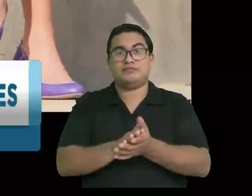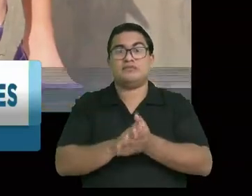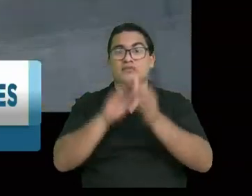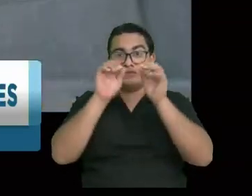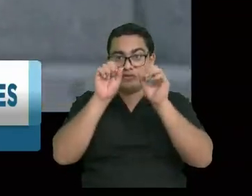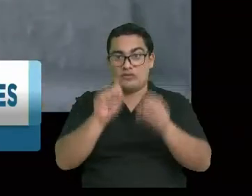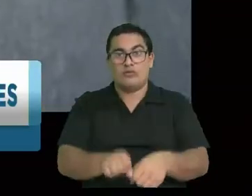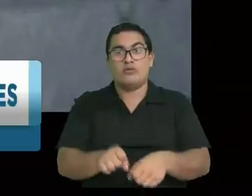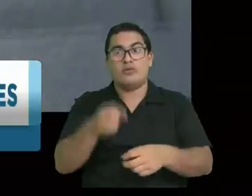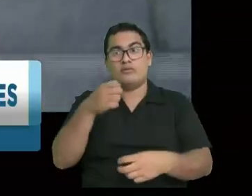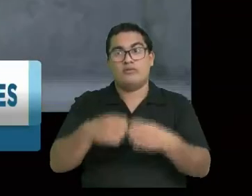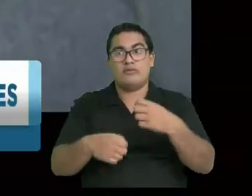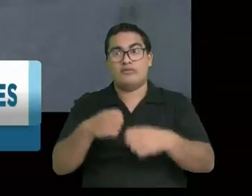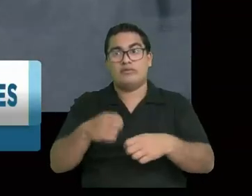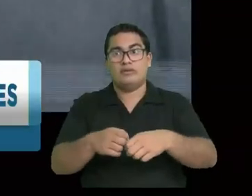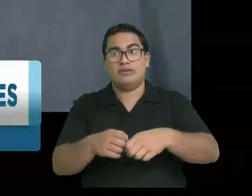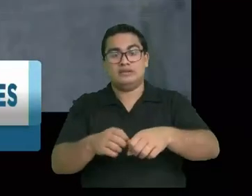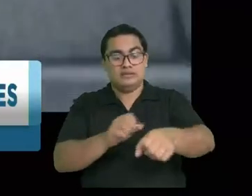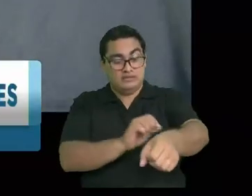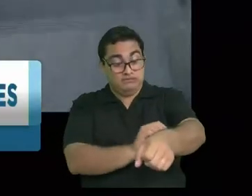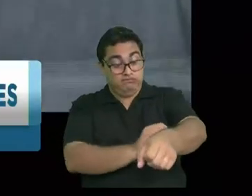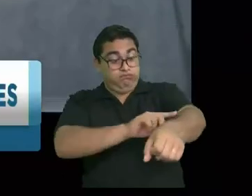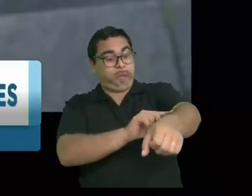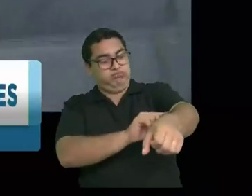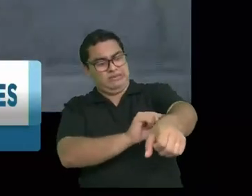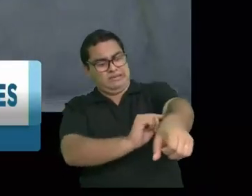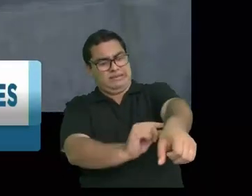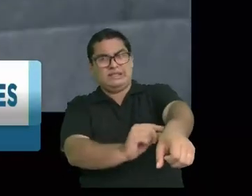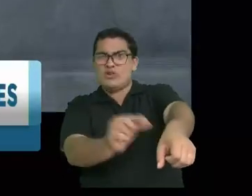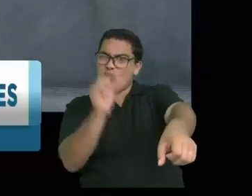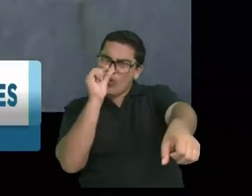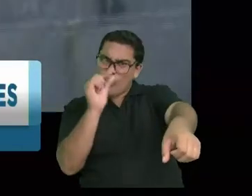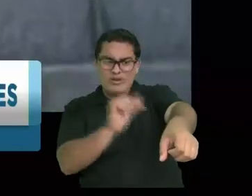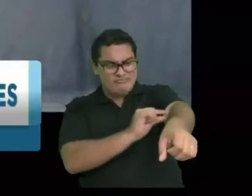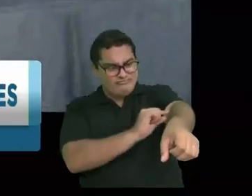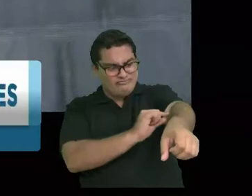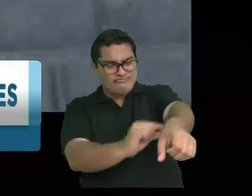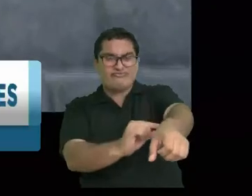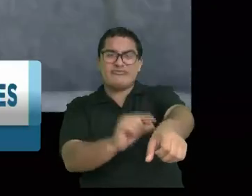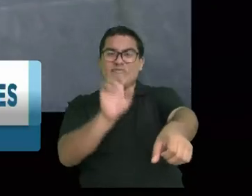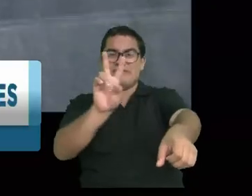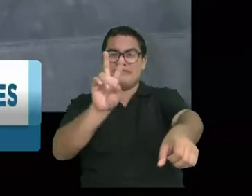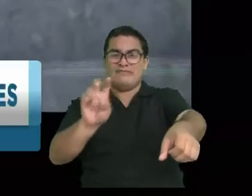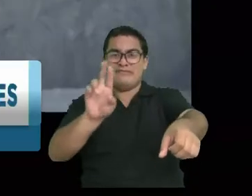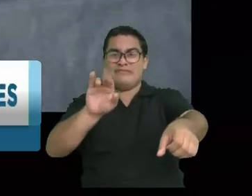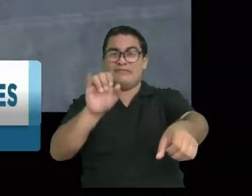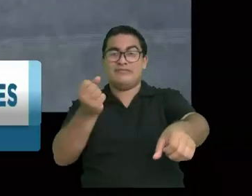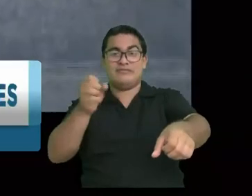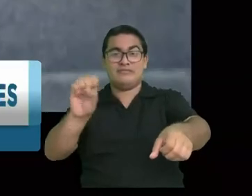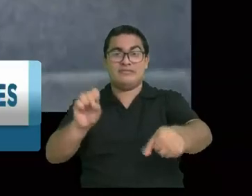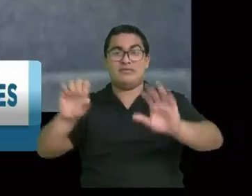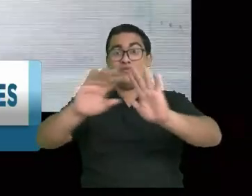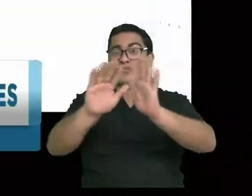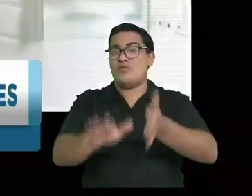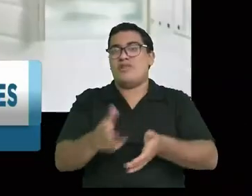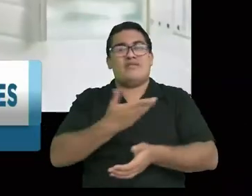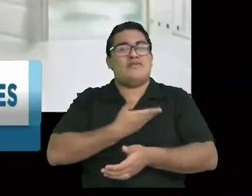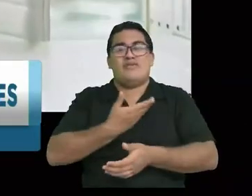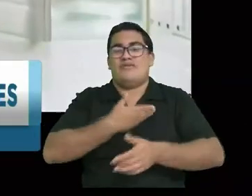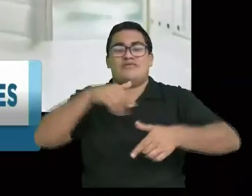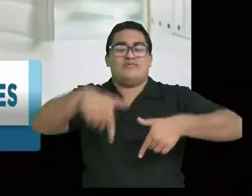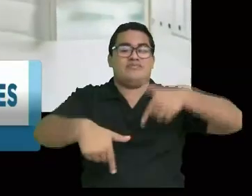de la aparición de las varices. Sí, puede ser el detonante. El mucho uso del tacón. Así es. Y las muchachas no quieren verse con varices. Así es,